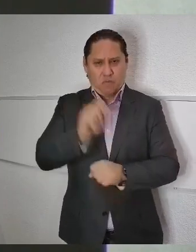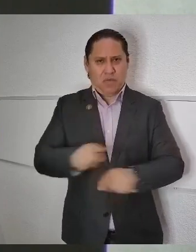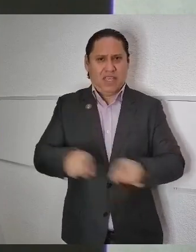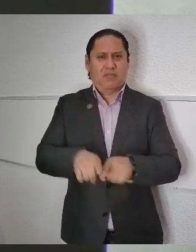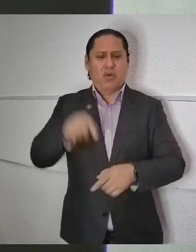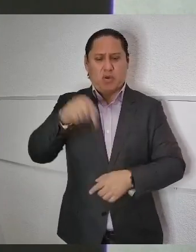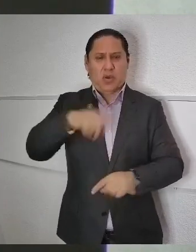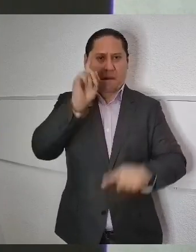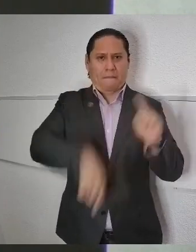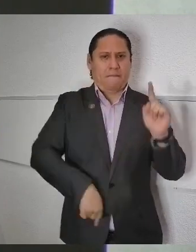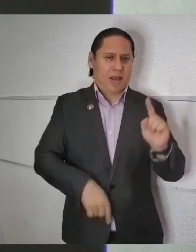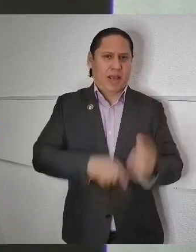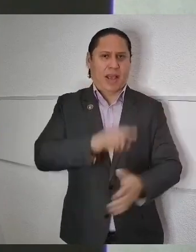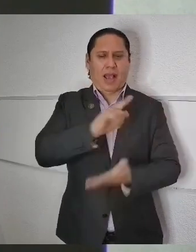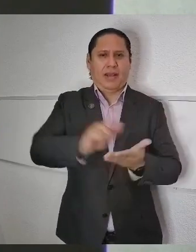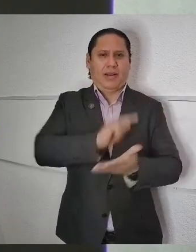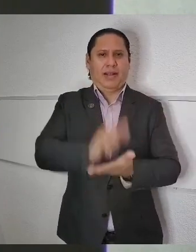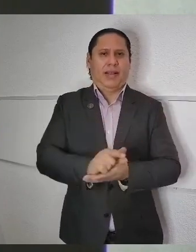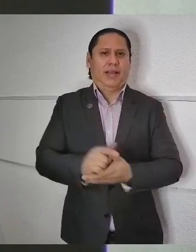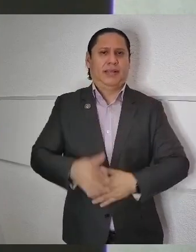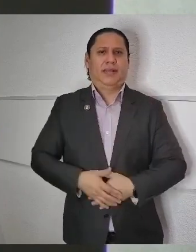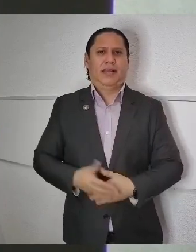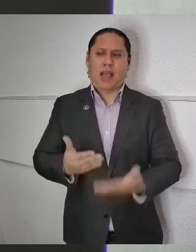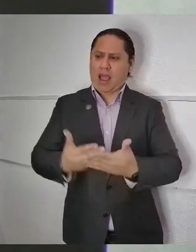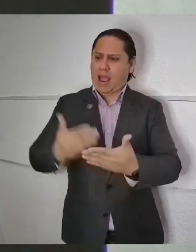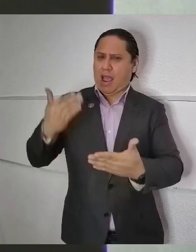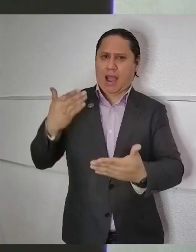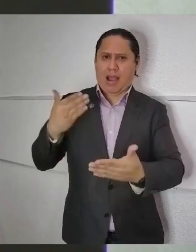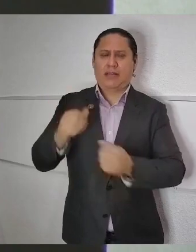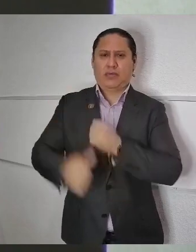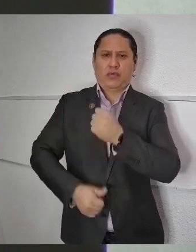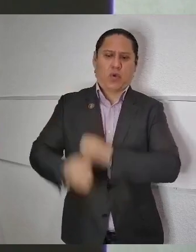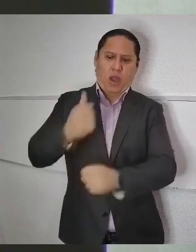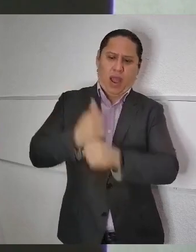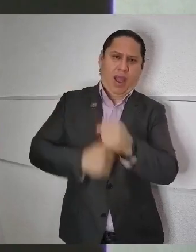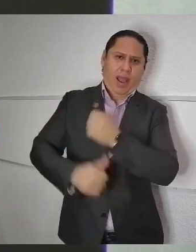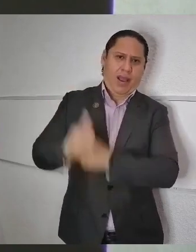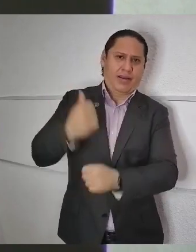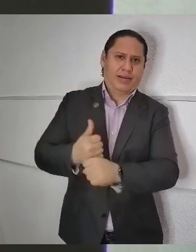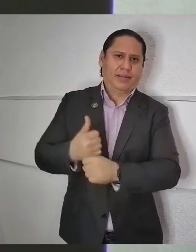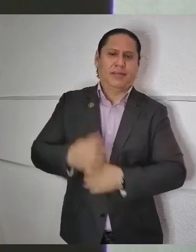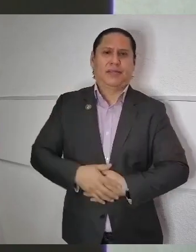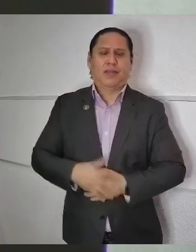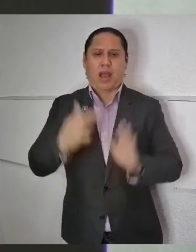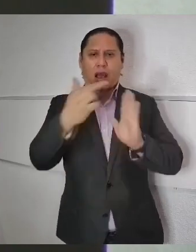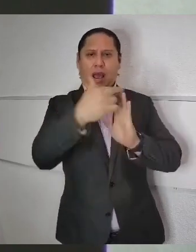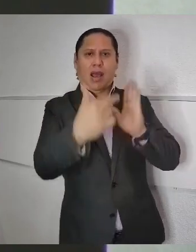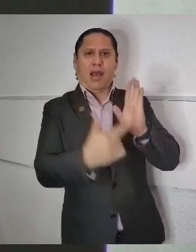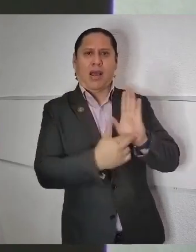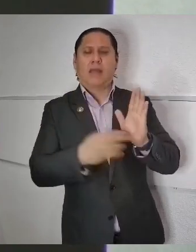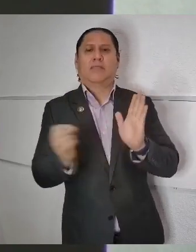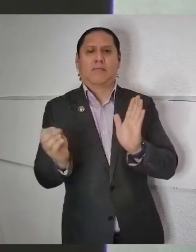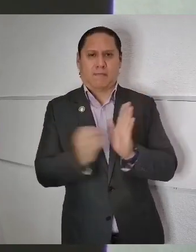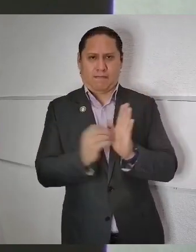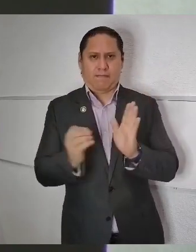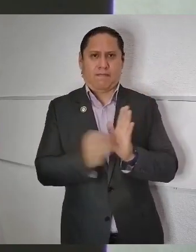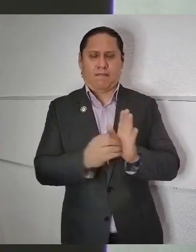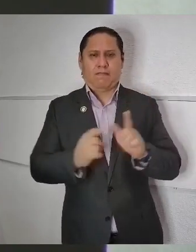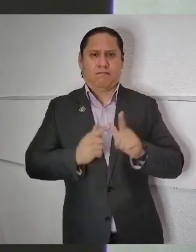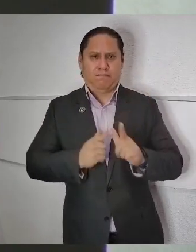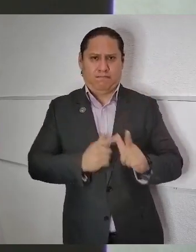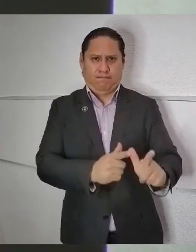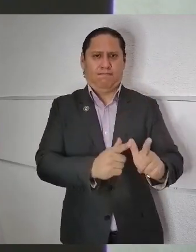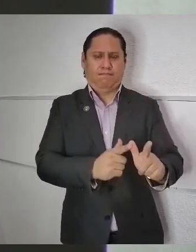se deroga y que fue aprobada hace algunos años y cuyo reglamento va a seguir vigente hasta que